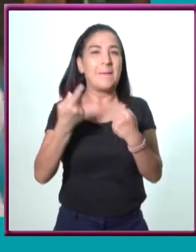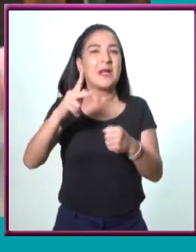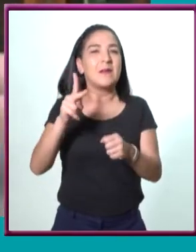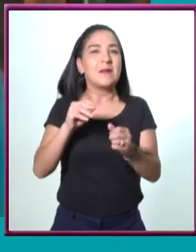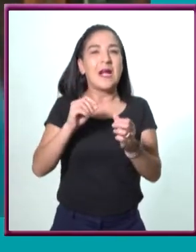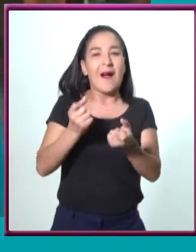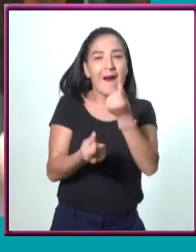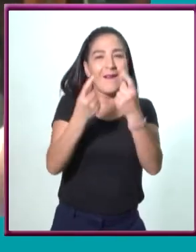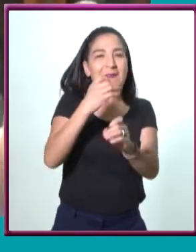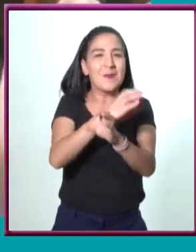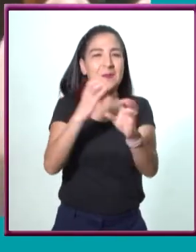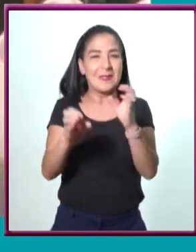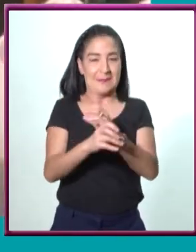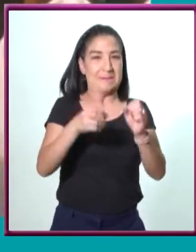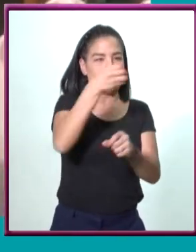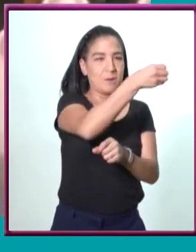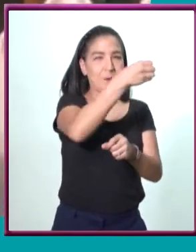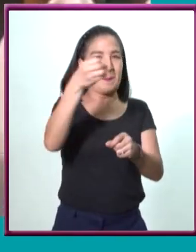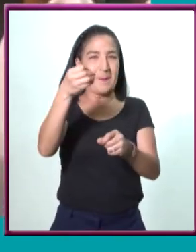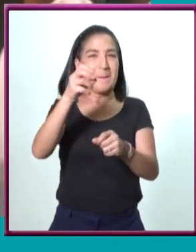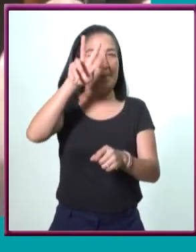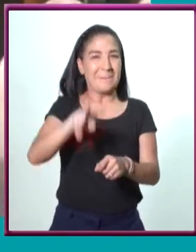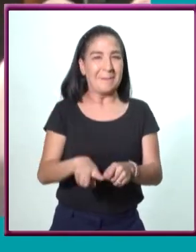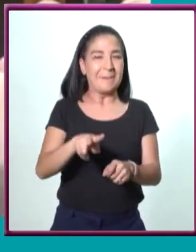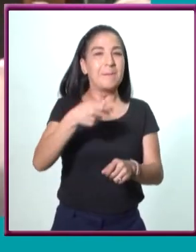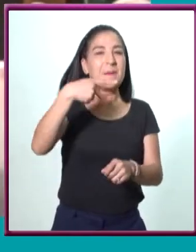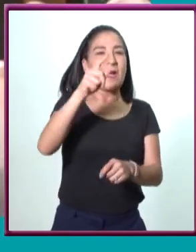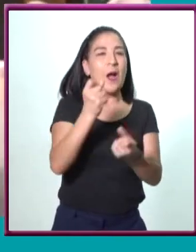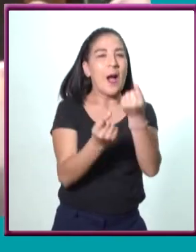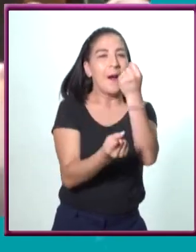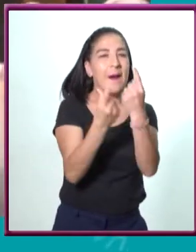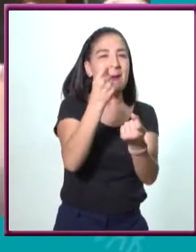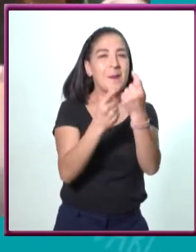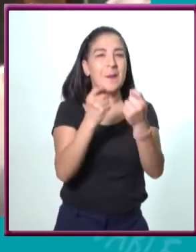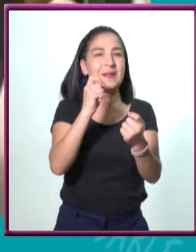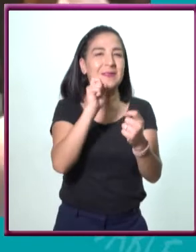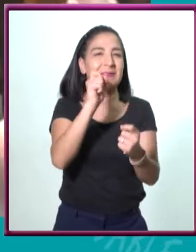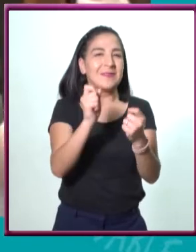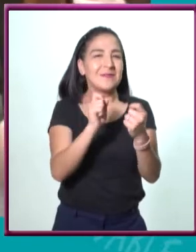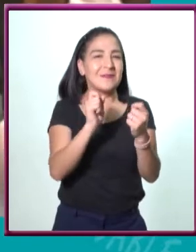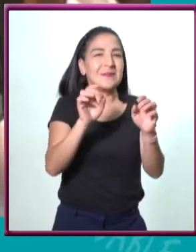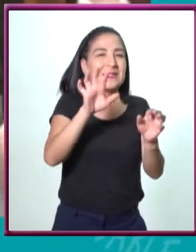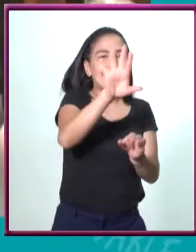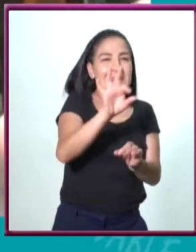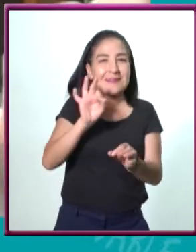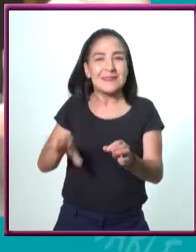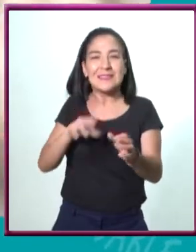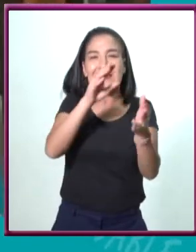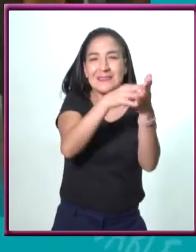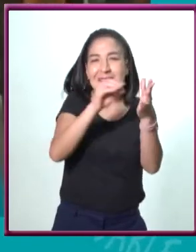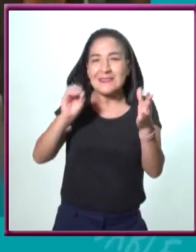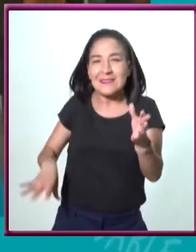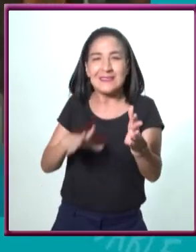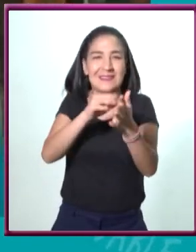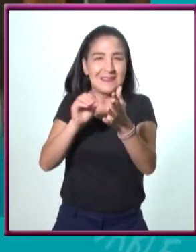omites como ciertas cosas. O sea, dices la verdad, pero omites partes para tu